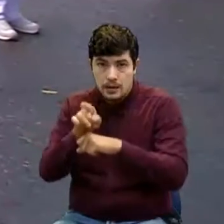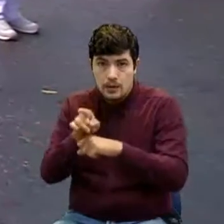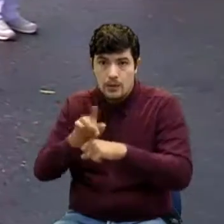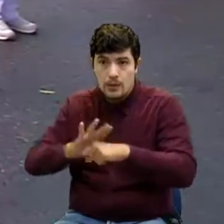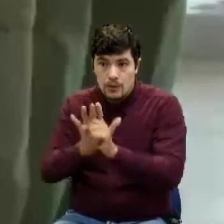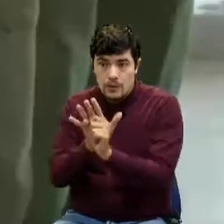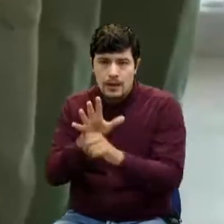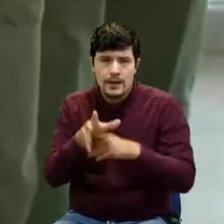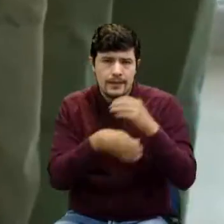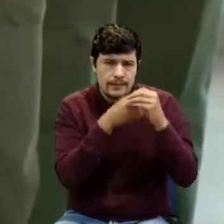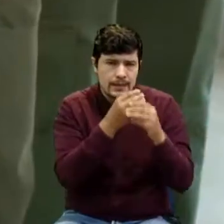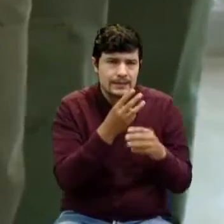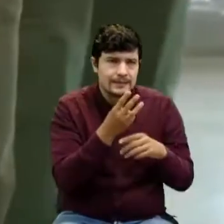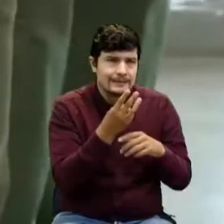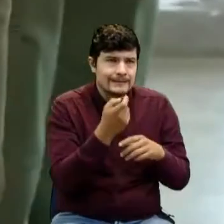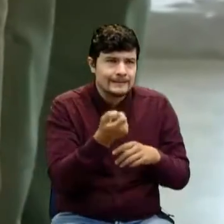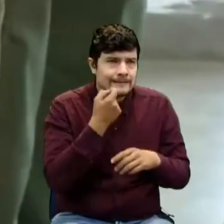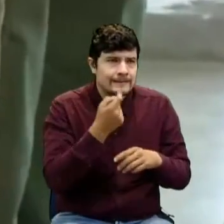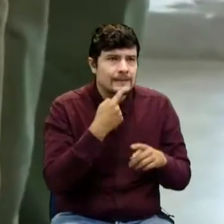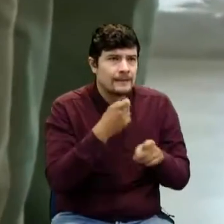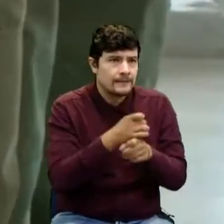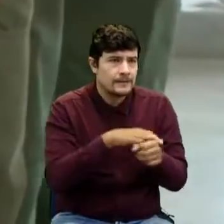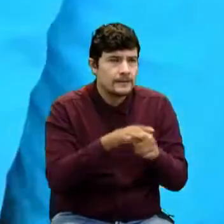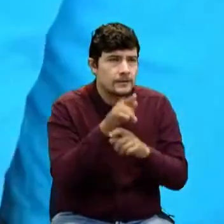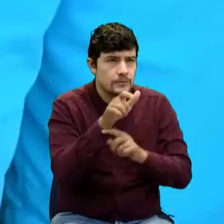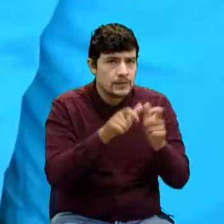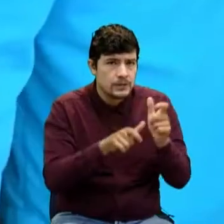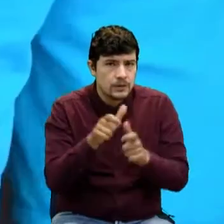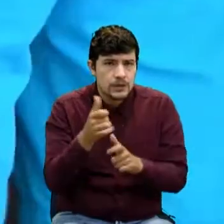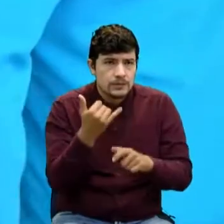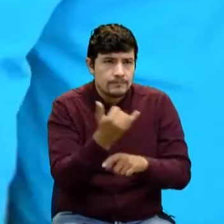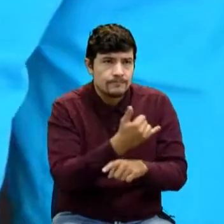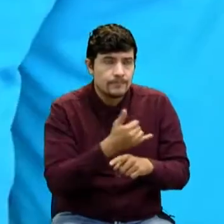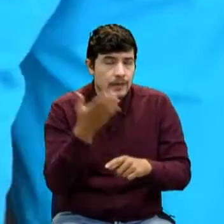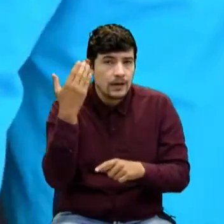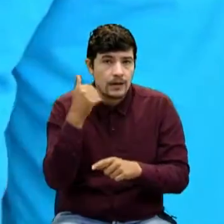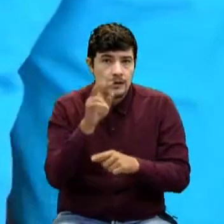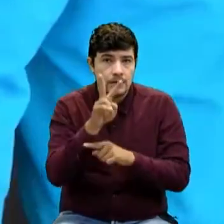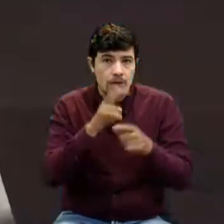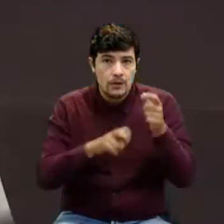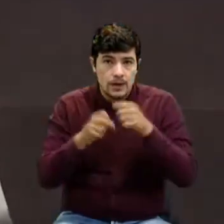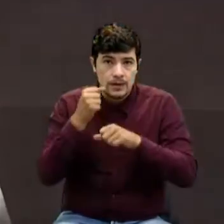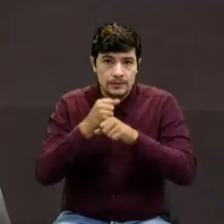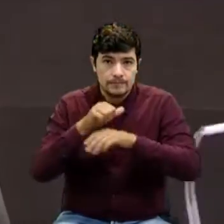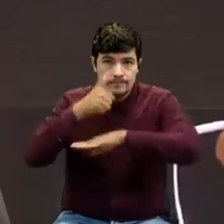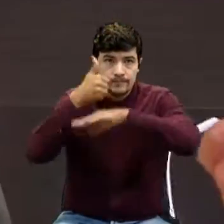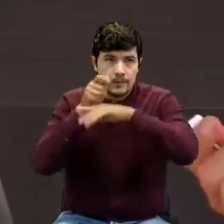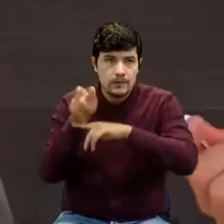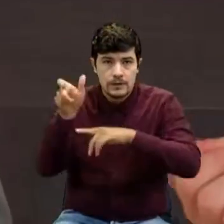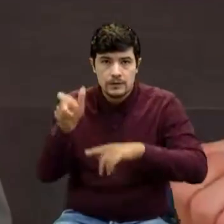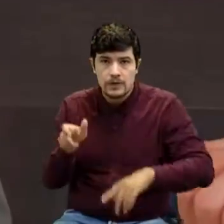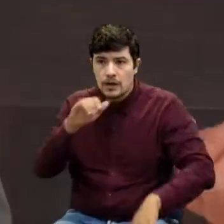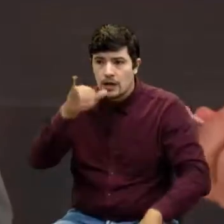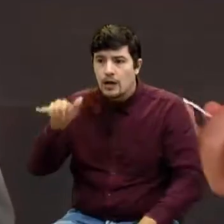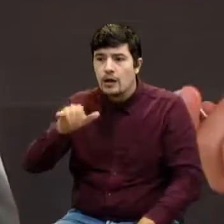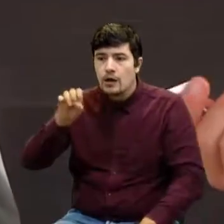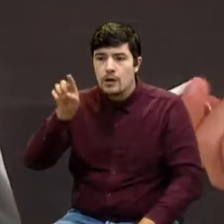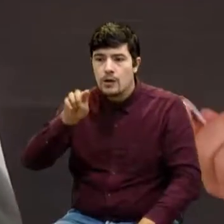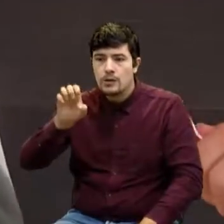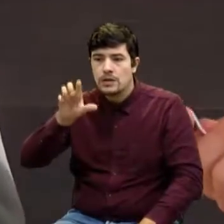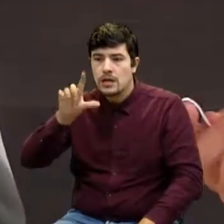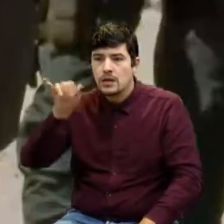sino también por los hechos delictivos en los que se han visto envueltos los uniformados. Durante los 2 años que ha llevado al frente el coronel José Luis Palomino como